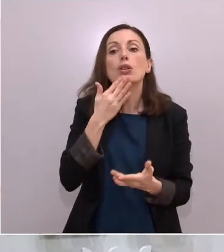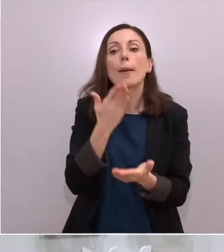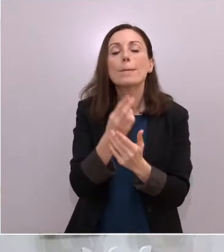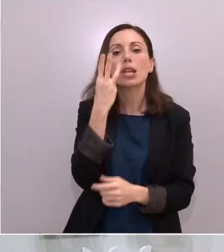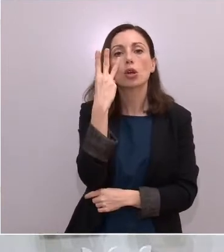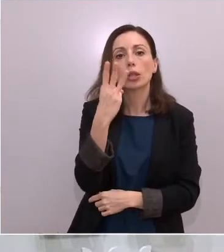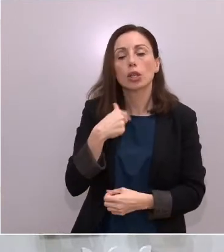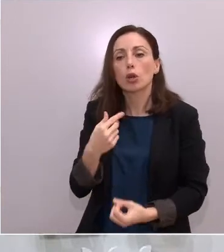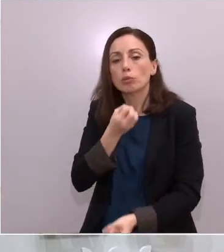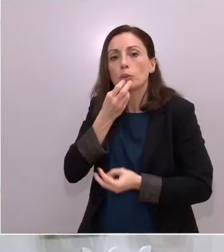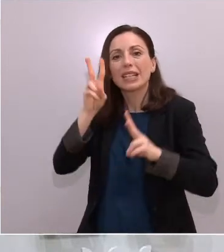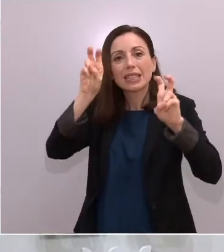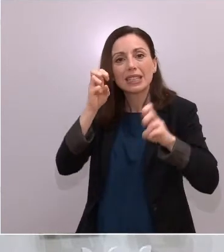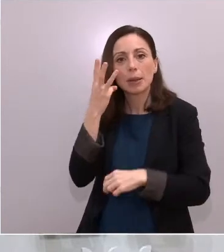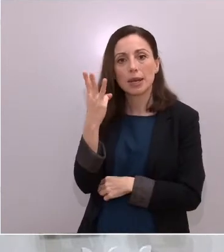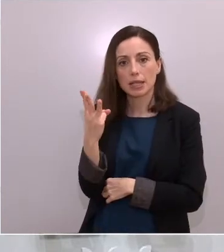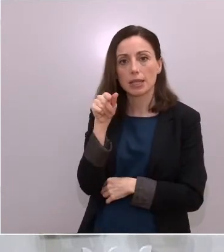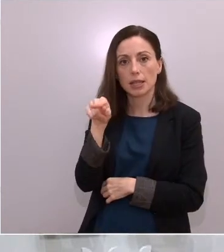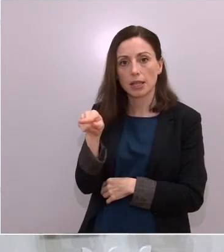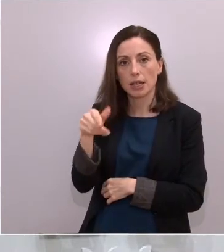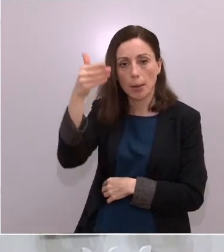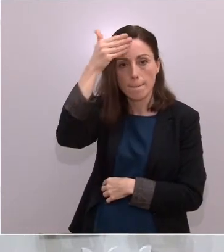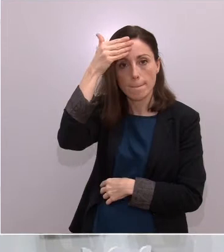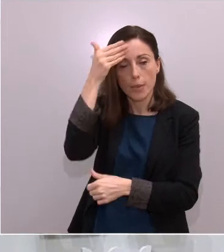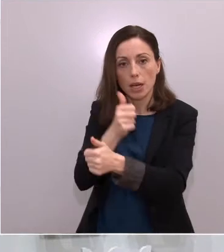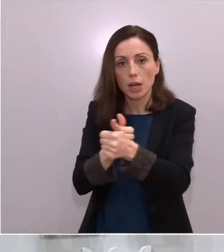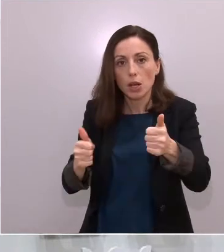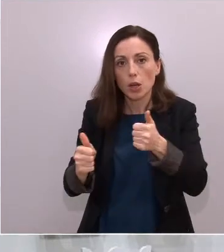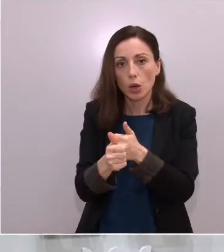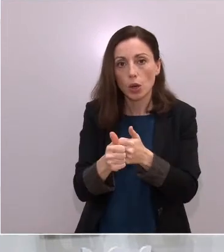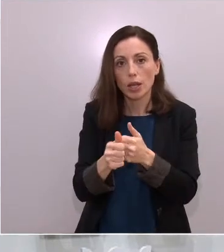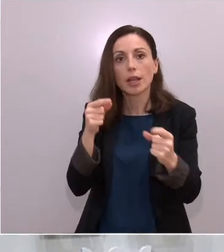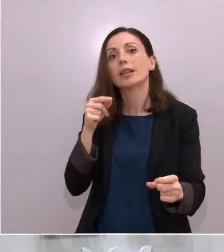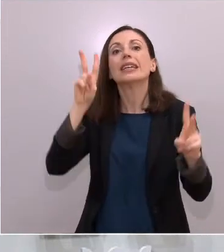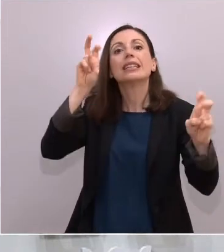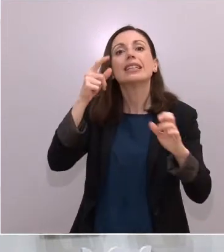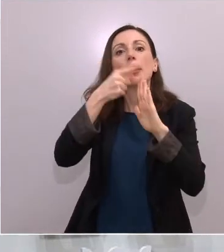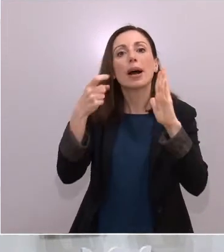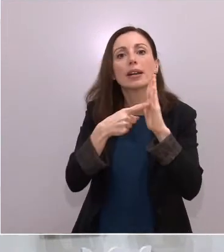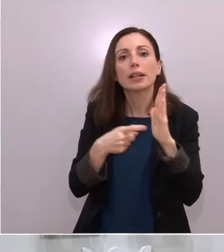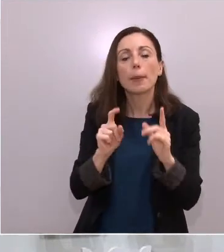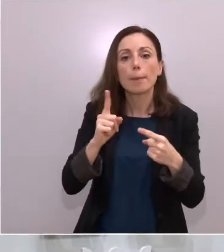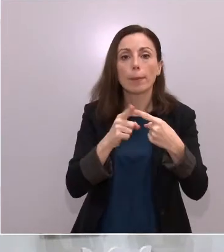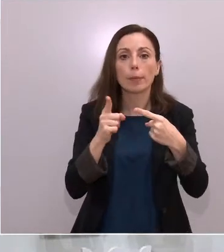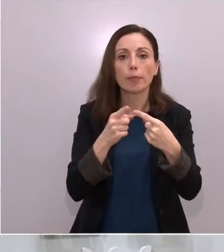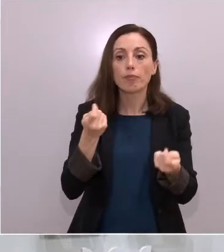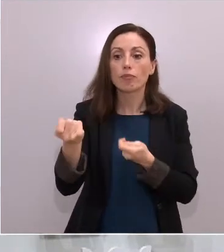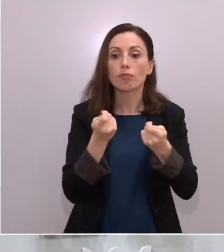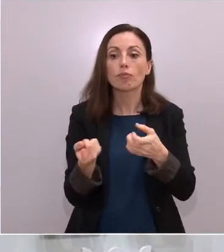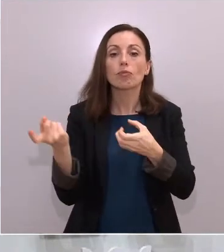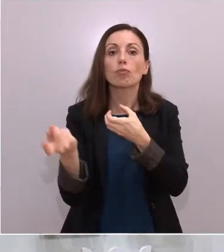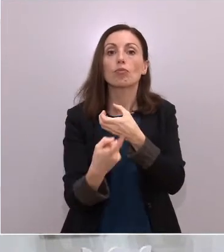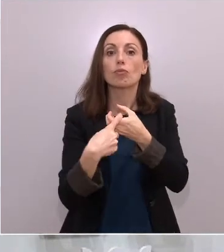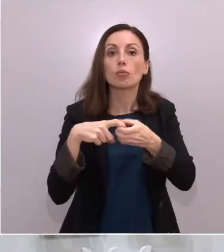transmitido y 3 cuestiones que son sobre las que debe pilotar y pivotar esa desescalada. La primera es que tiene que ser coordinado y participado